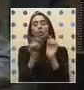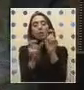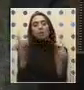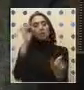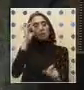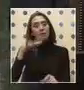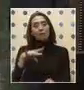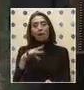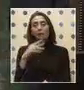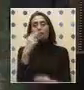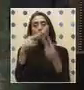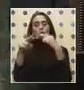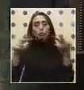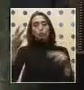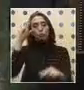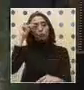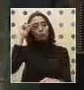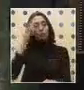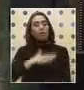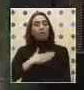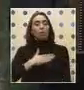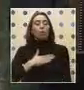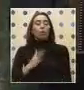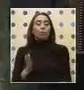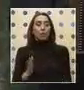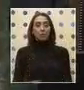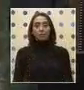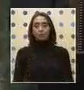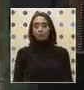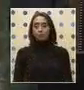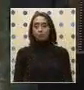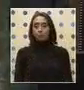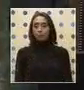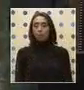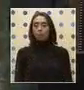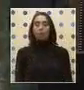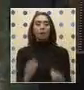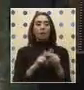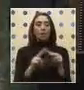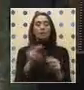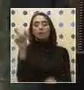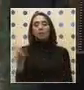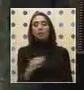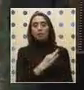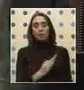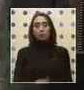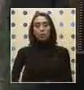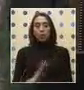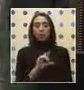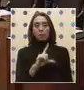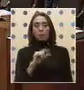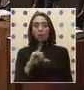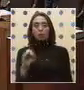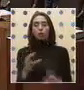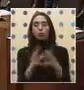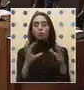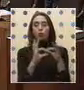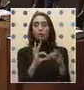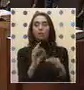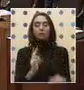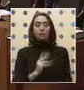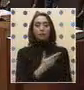iniciativa propia también al respecto. Tiene la palabra el diputado Jaime Giorno. Muchas gracias, señor